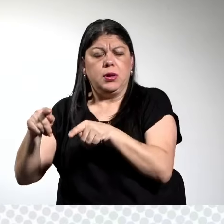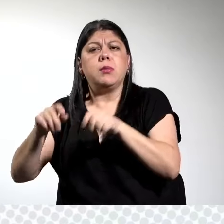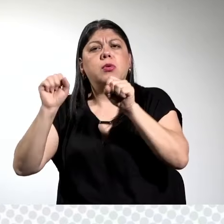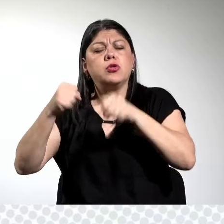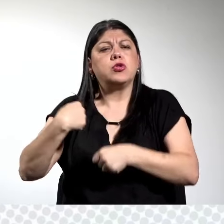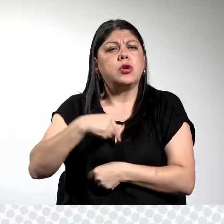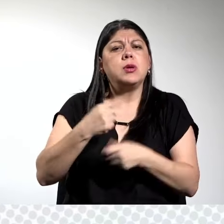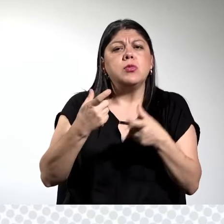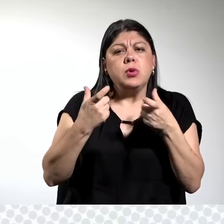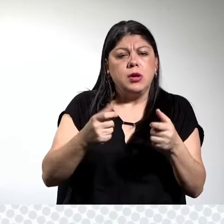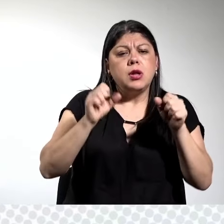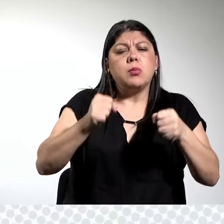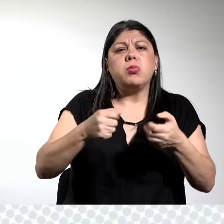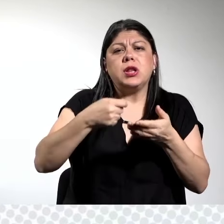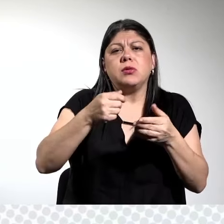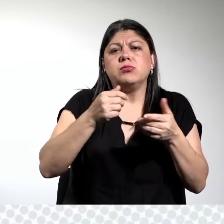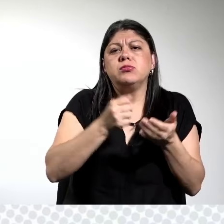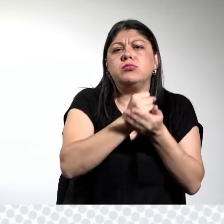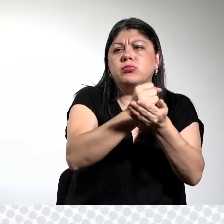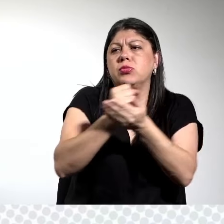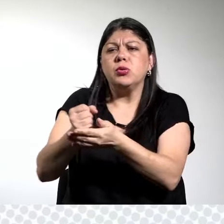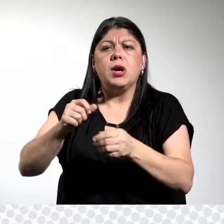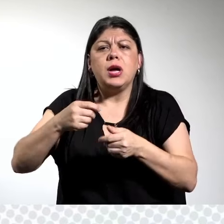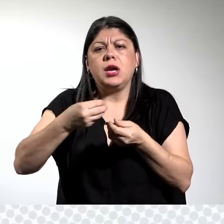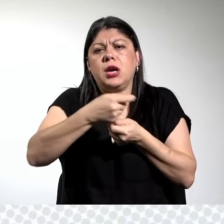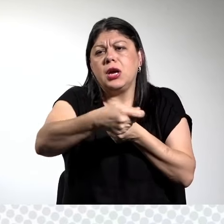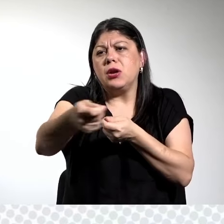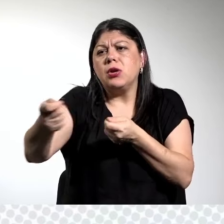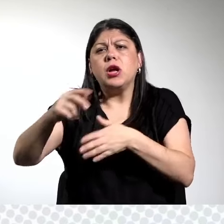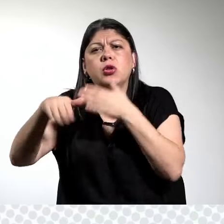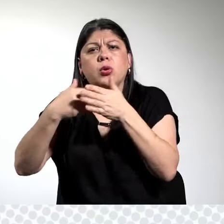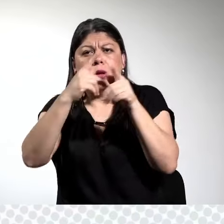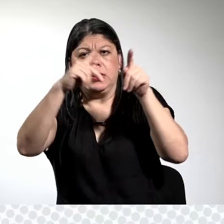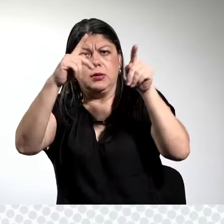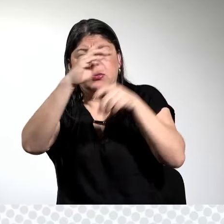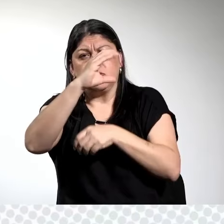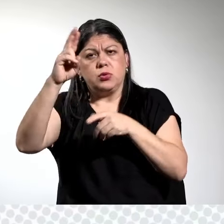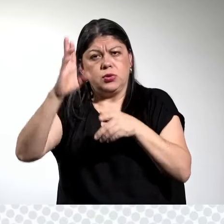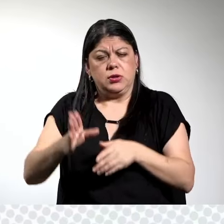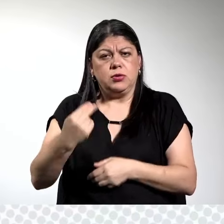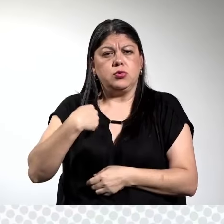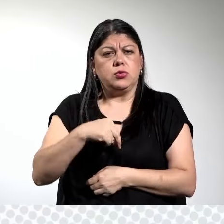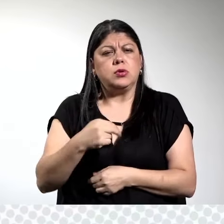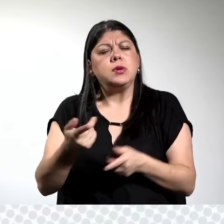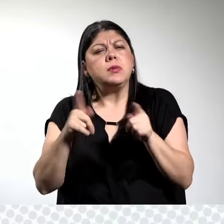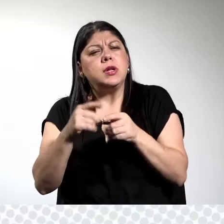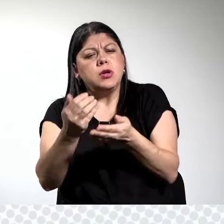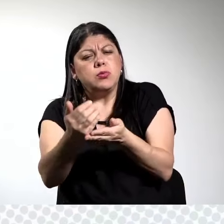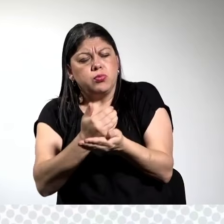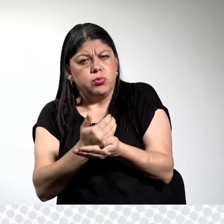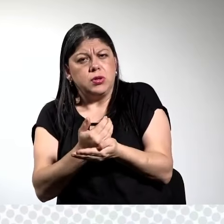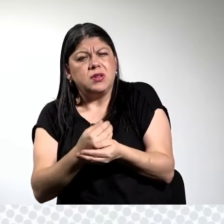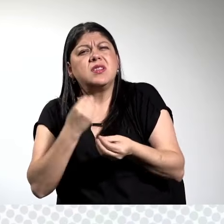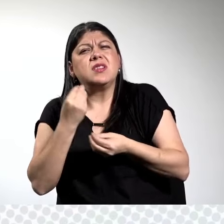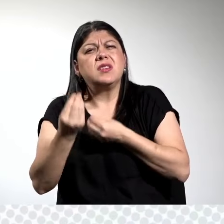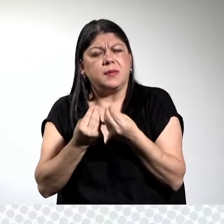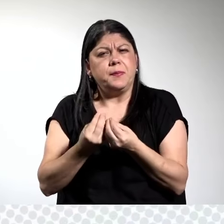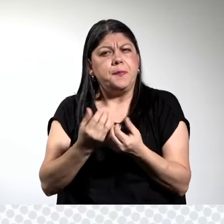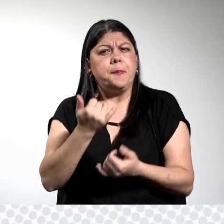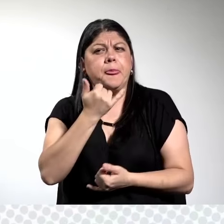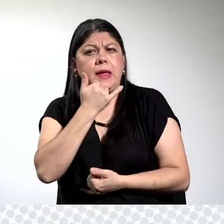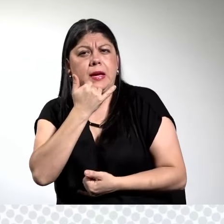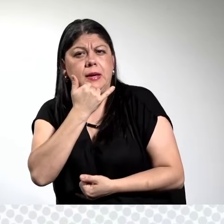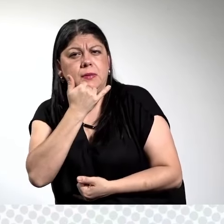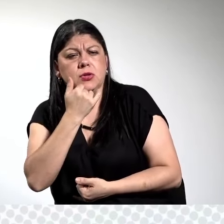repartida. Porque cuando yo pienso muchas veces en qué sucede con las grandes ganancias que generamos en este país, es que se van. La gran mayoría